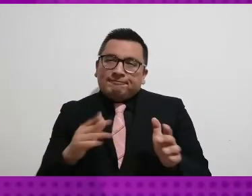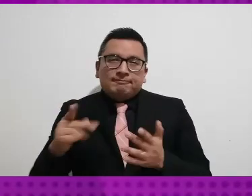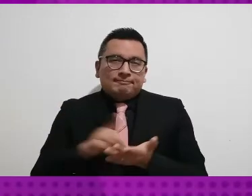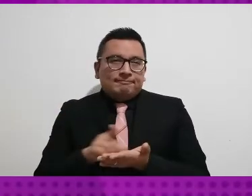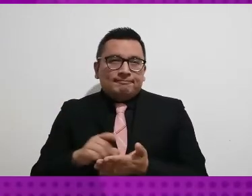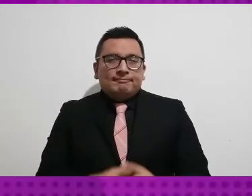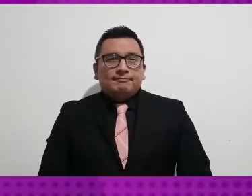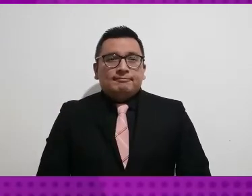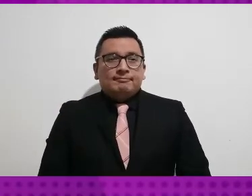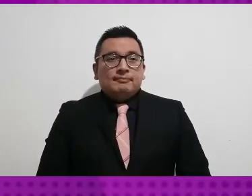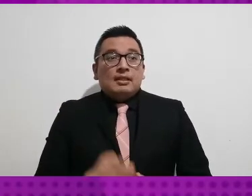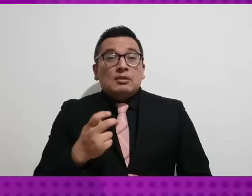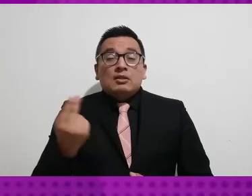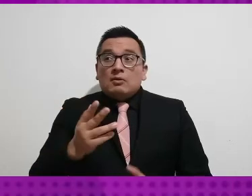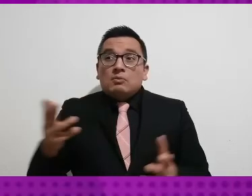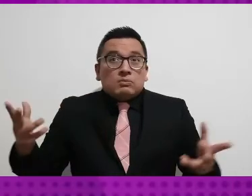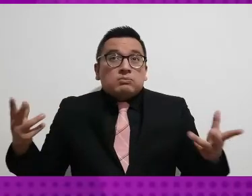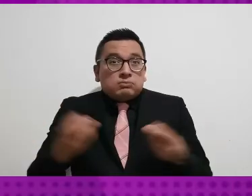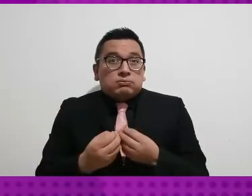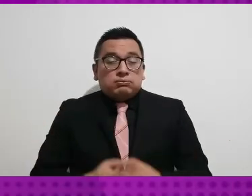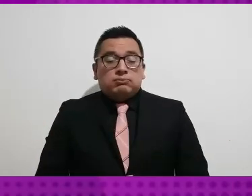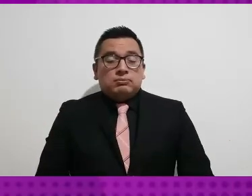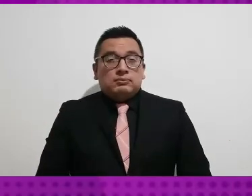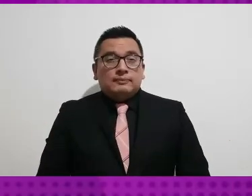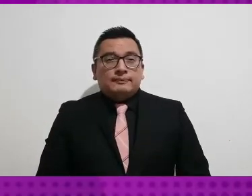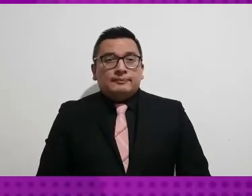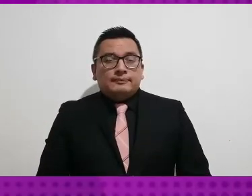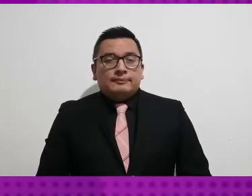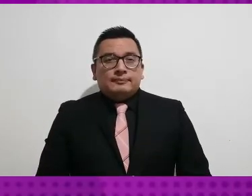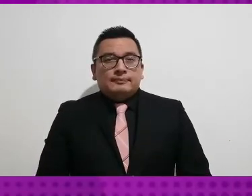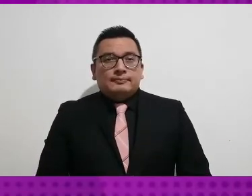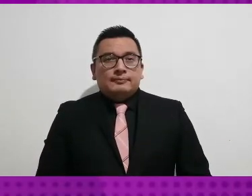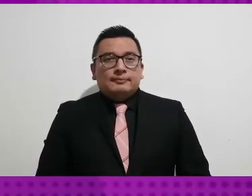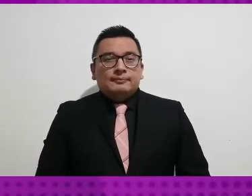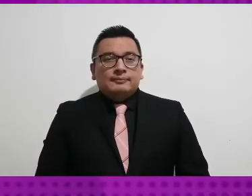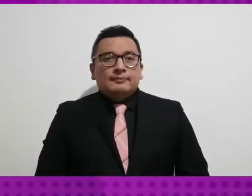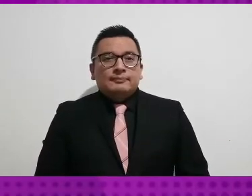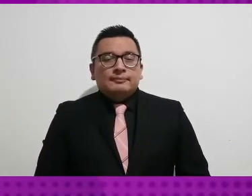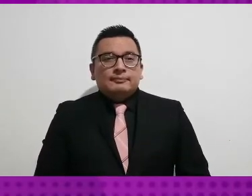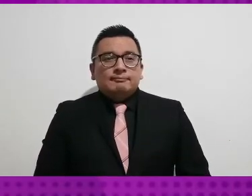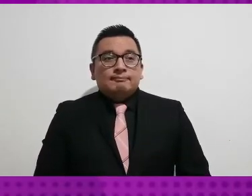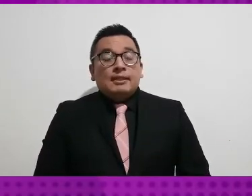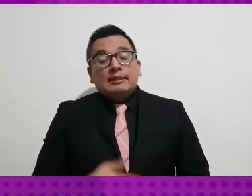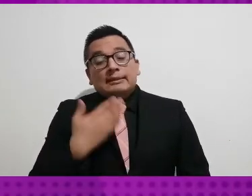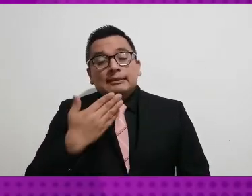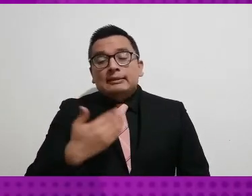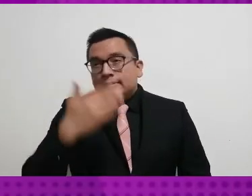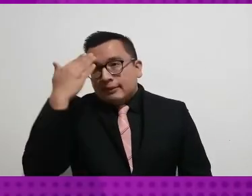derechos humanos en democracia. Y fomentar la inclusión, que es muy necesario para el desarrollo de una democracia. Así es.